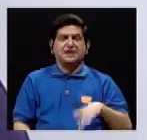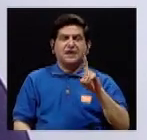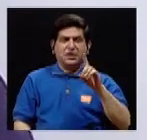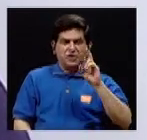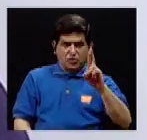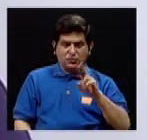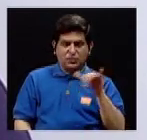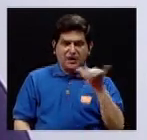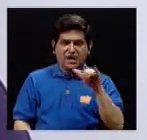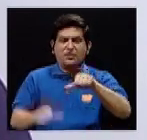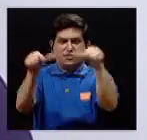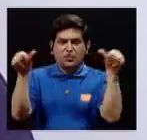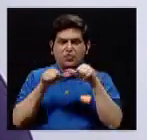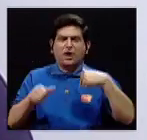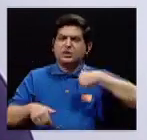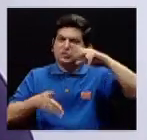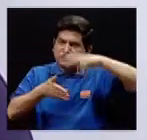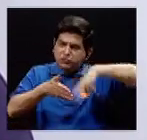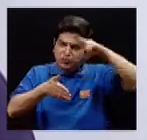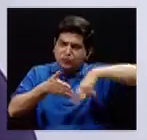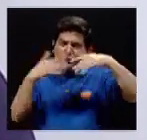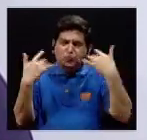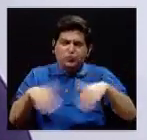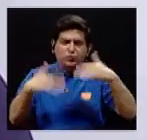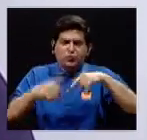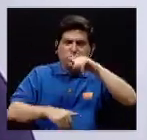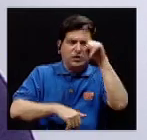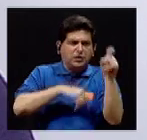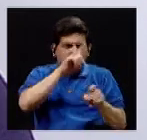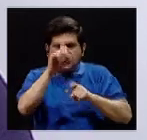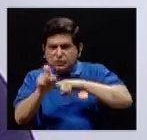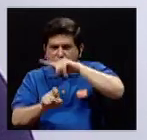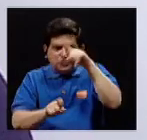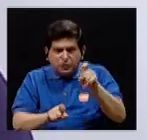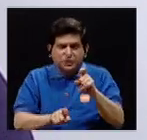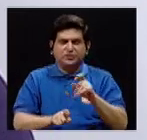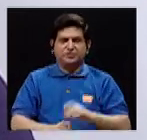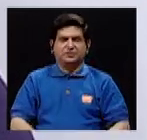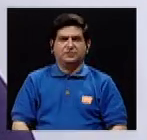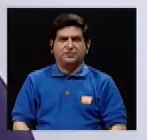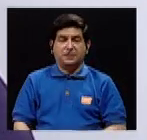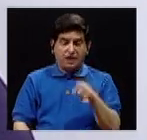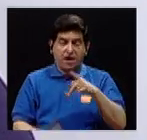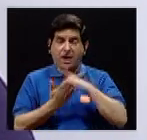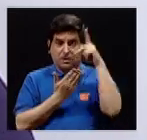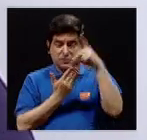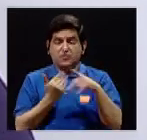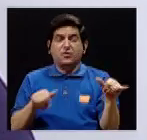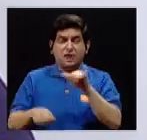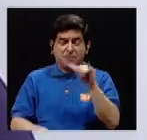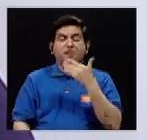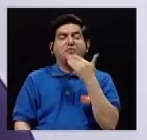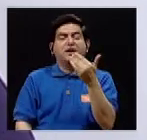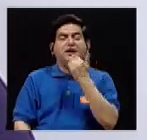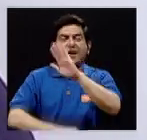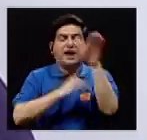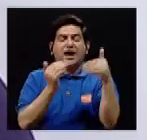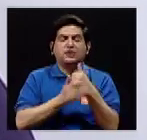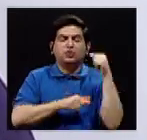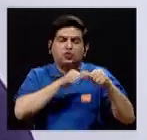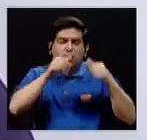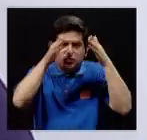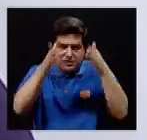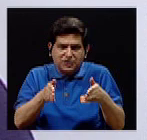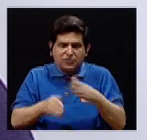área Entonces yo he tenido que leer eh mucho y consultar Y entonces Bueno Este programa Sirve también para agradecer a todos los